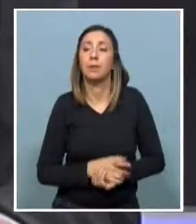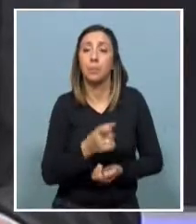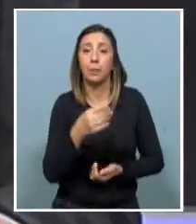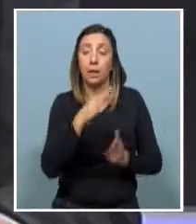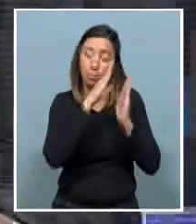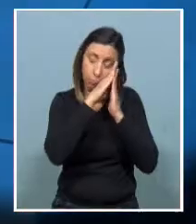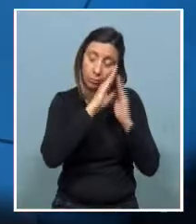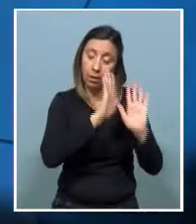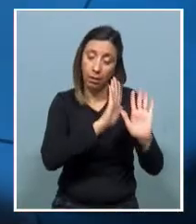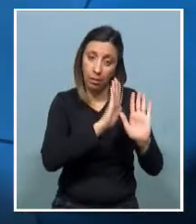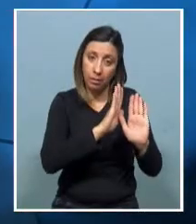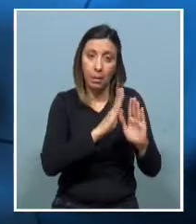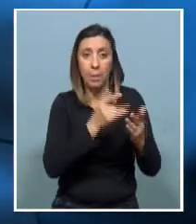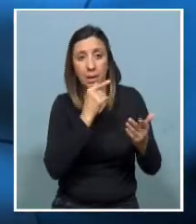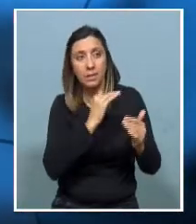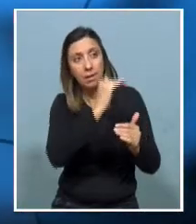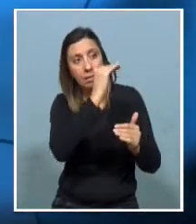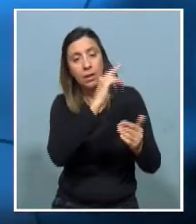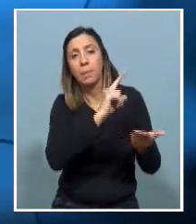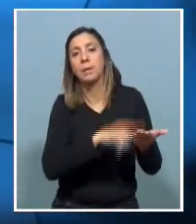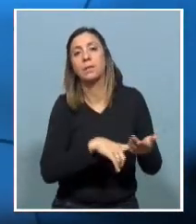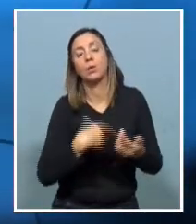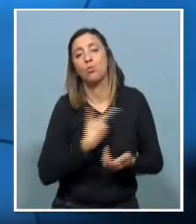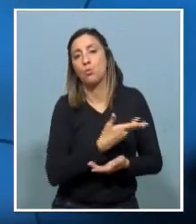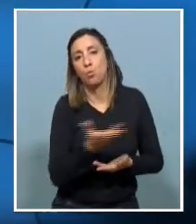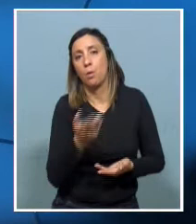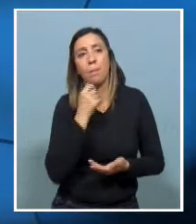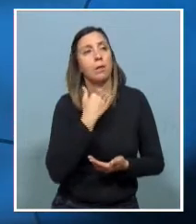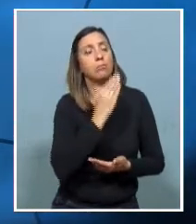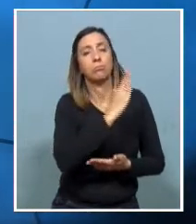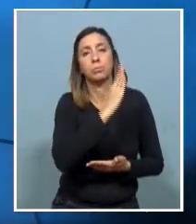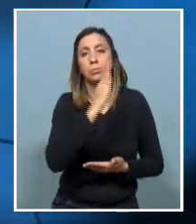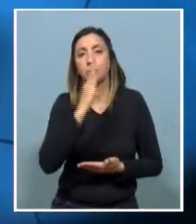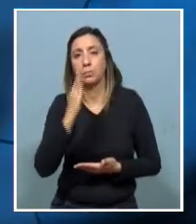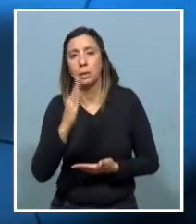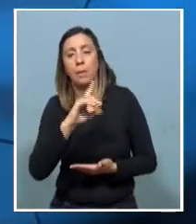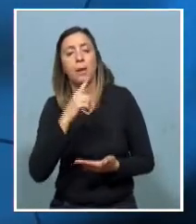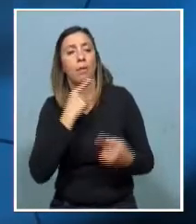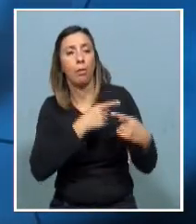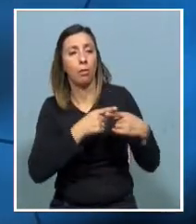pernotar, tipo de departamento, y áreas comunes, bibliotecas, área de